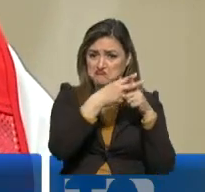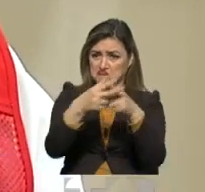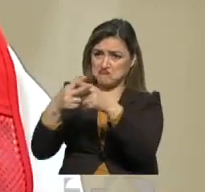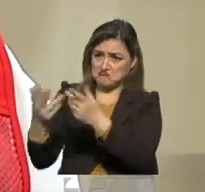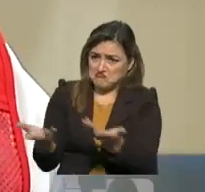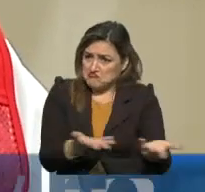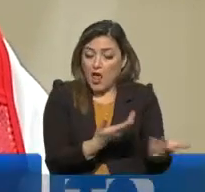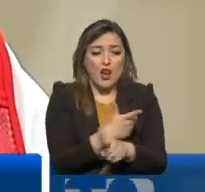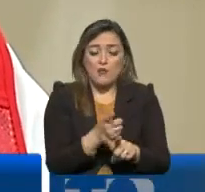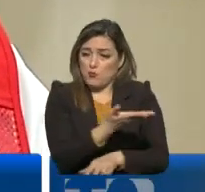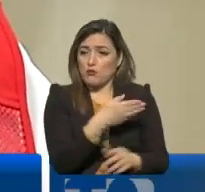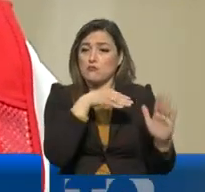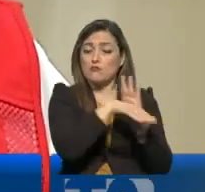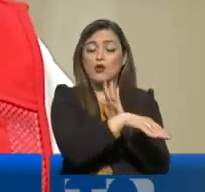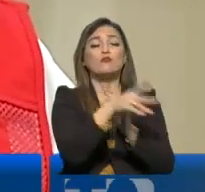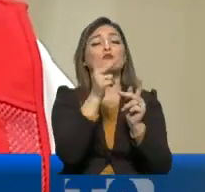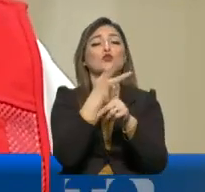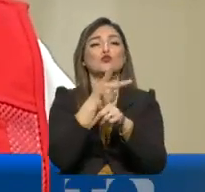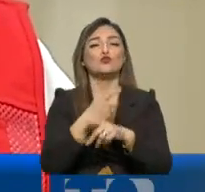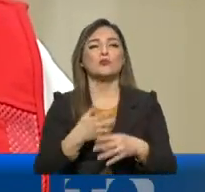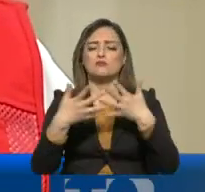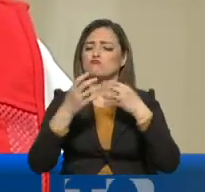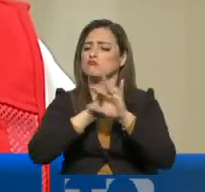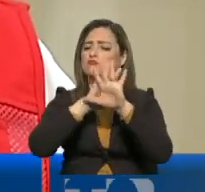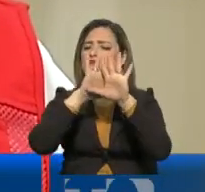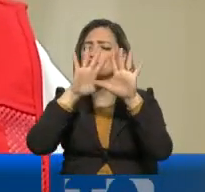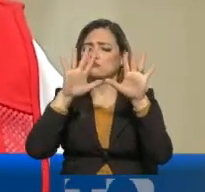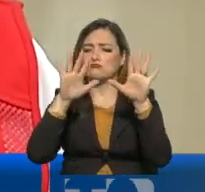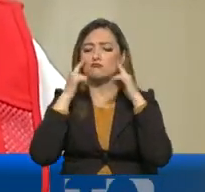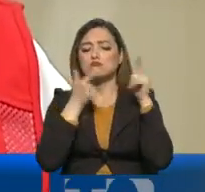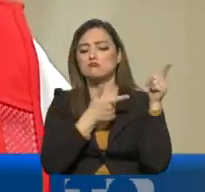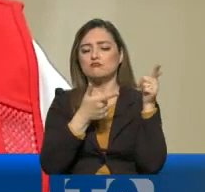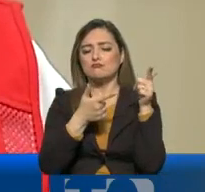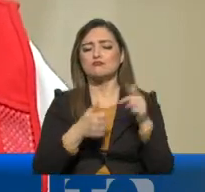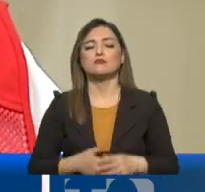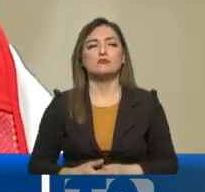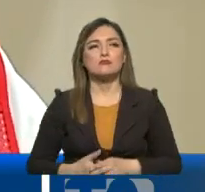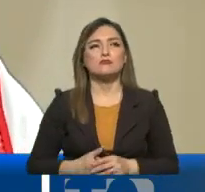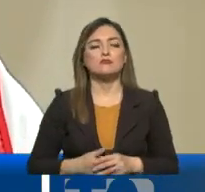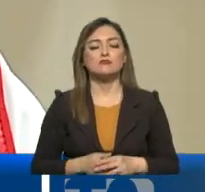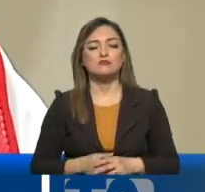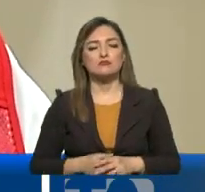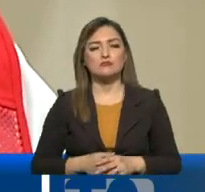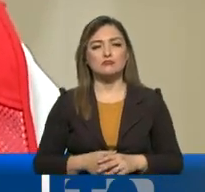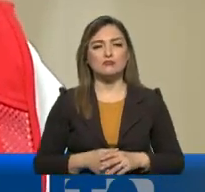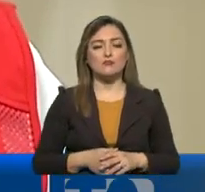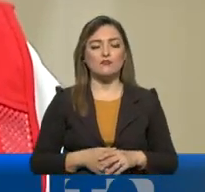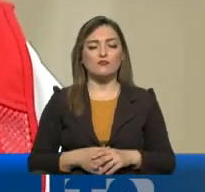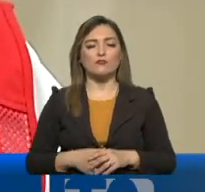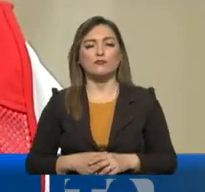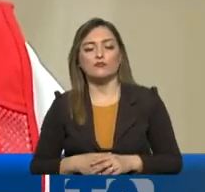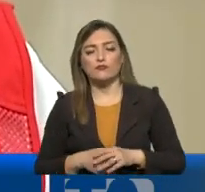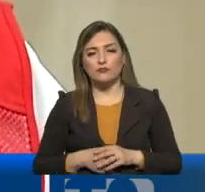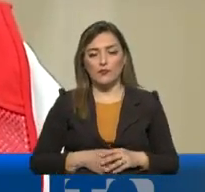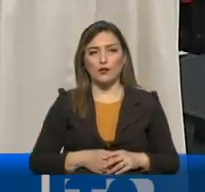a la disposición para que con la debida transparencia y el resguardo respectivo, ustedes, si así lo han considerado, puedan ser ocupadas